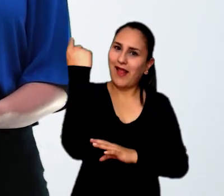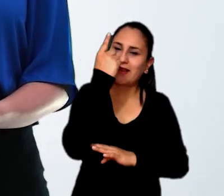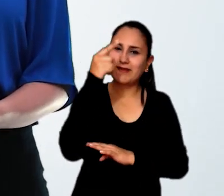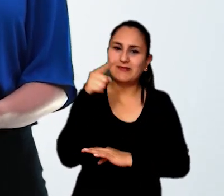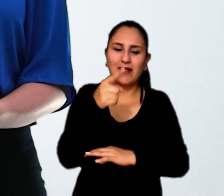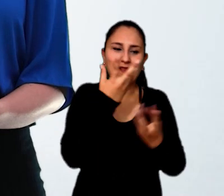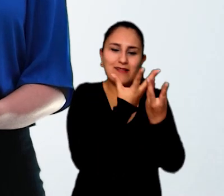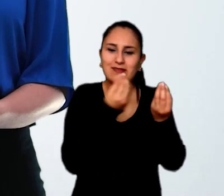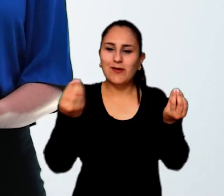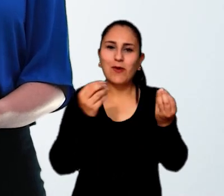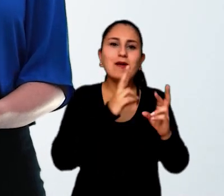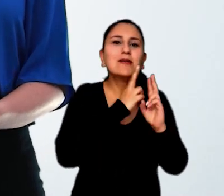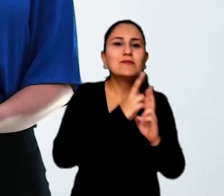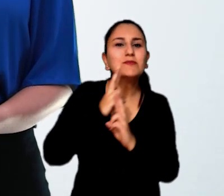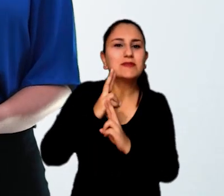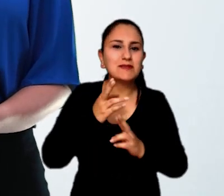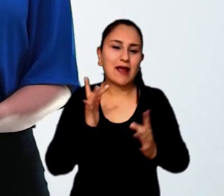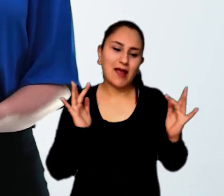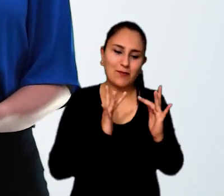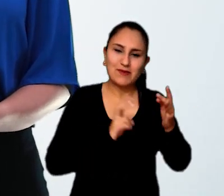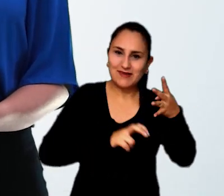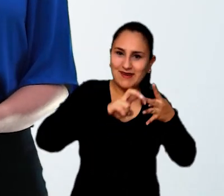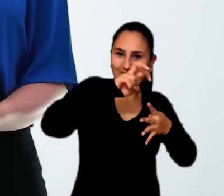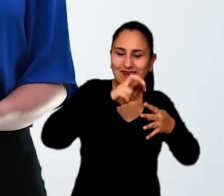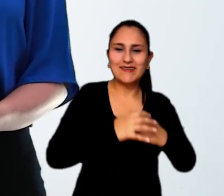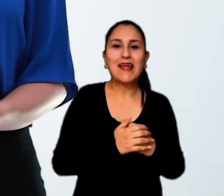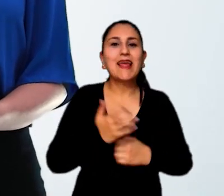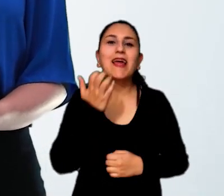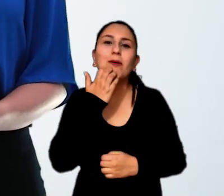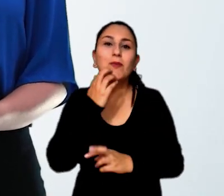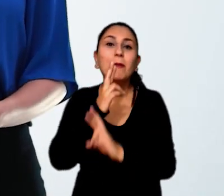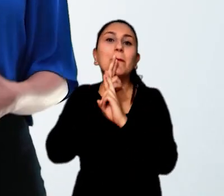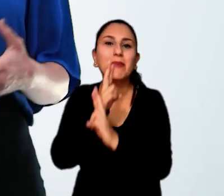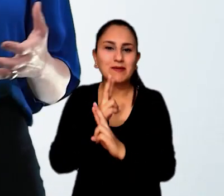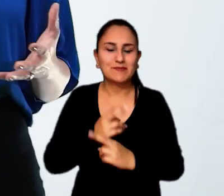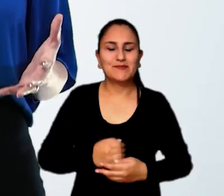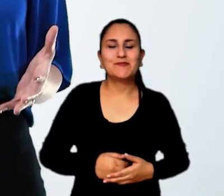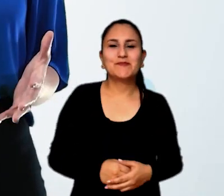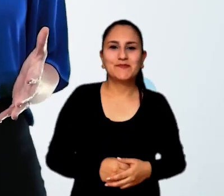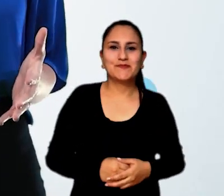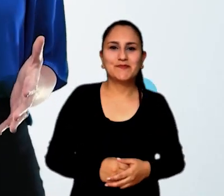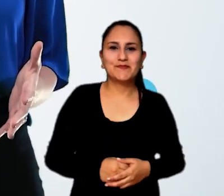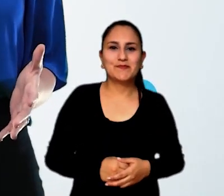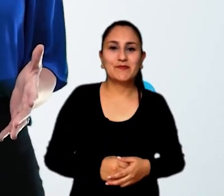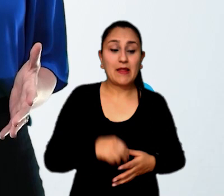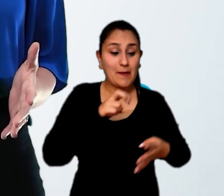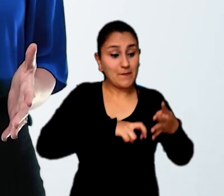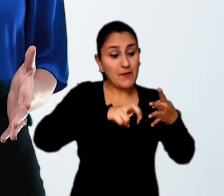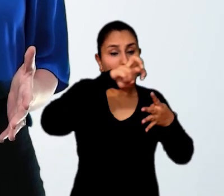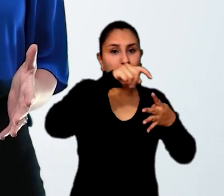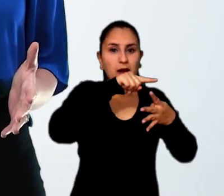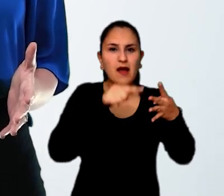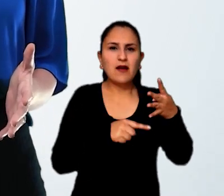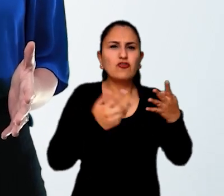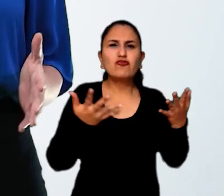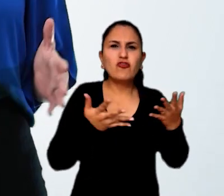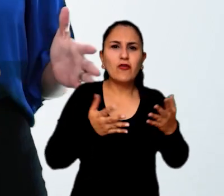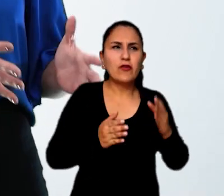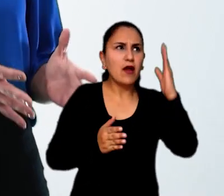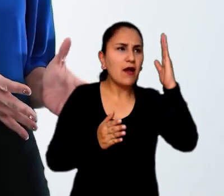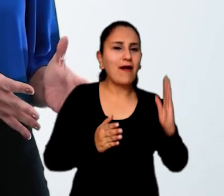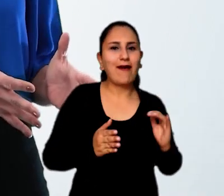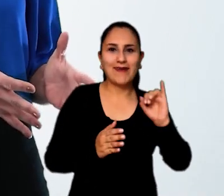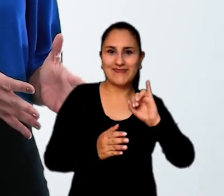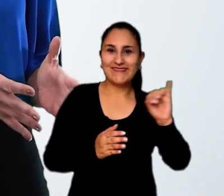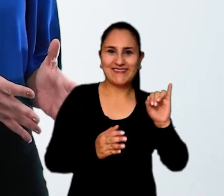tipo de respuesta para cada nivel ejemplos de respuesta las etiquetas de nivel están ubicadas en la columna